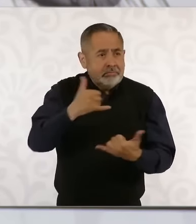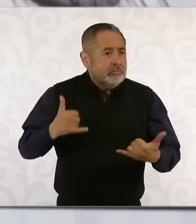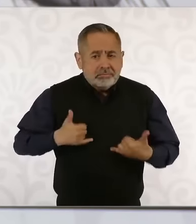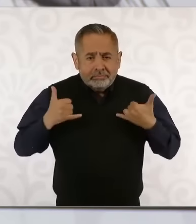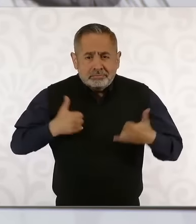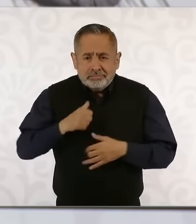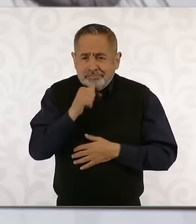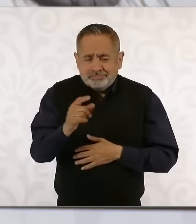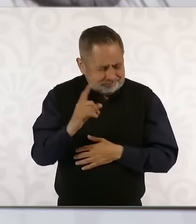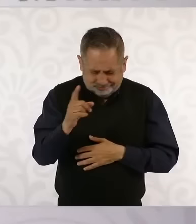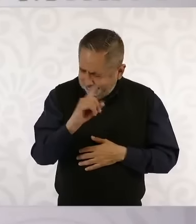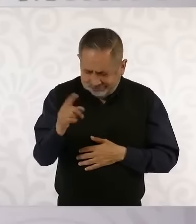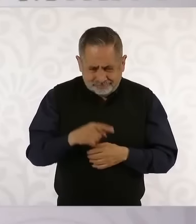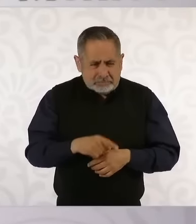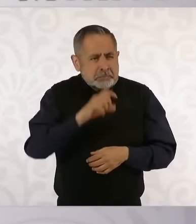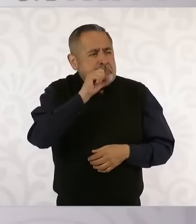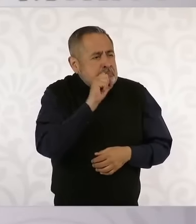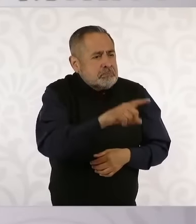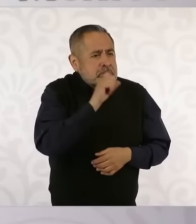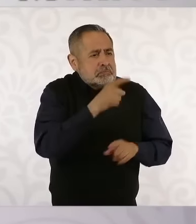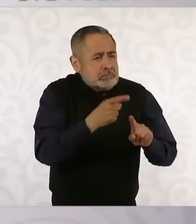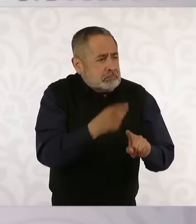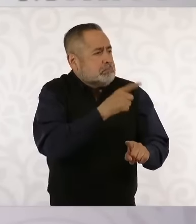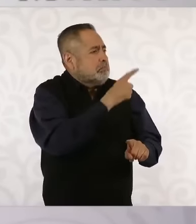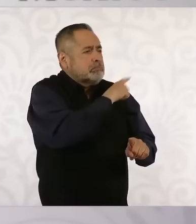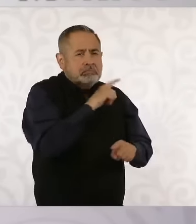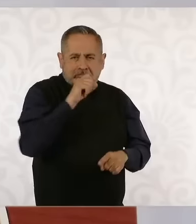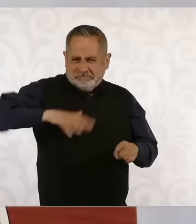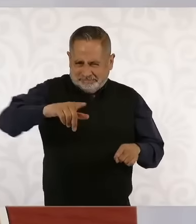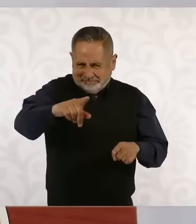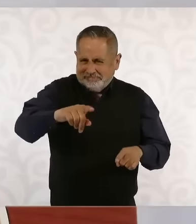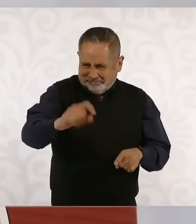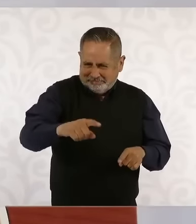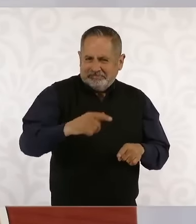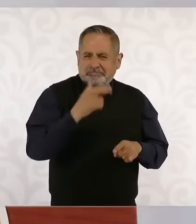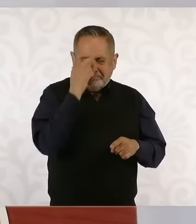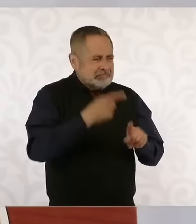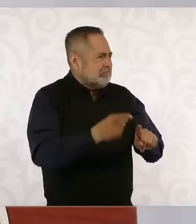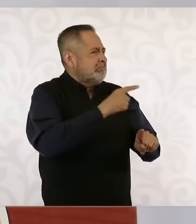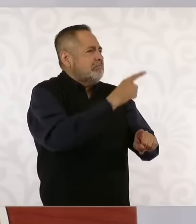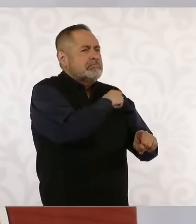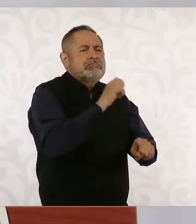jóvenes, eran los mismos que habían marchado, como bien dices tú, antes.